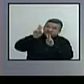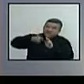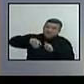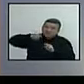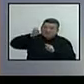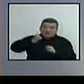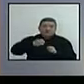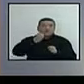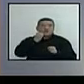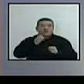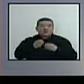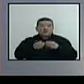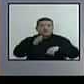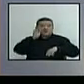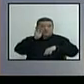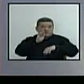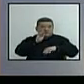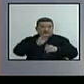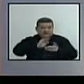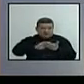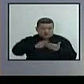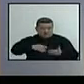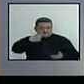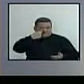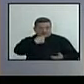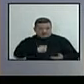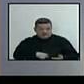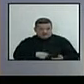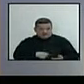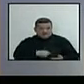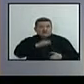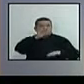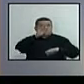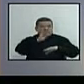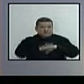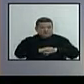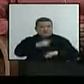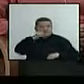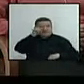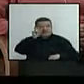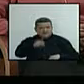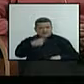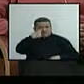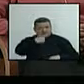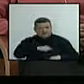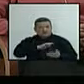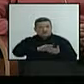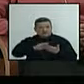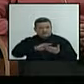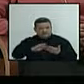sus crímenes y no recuerde sus pecados. Palabra de Dios.